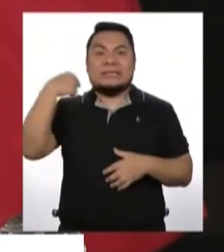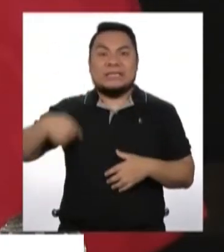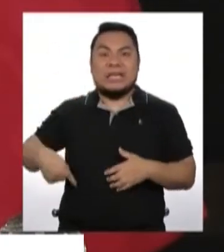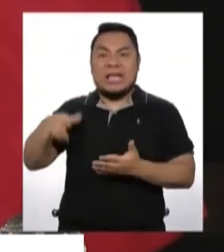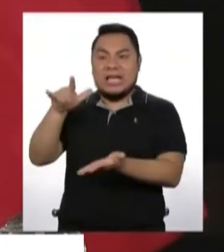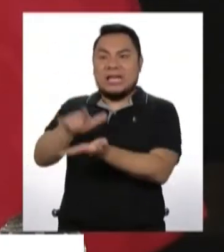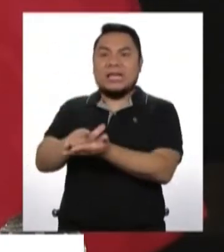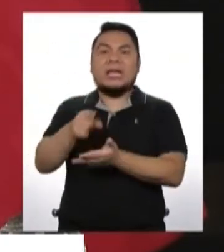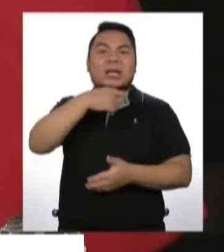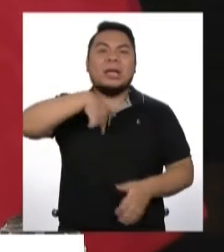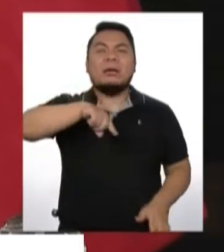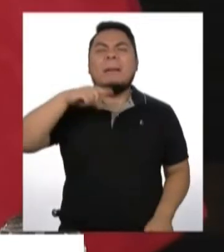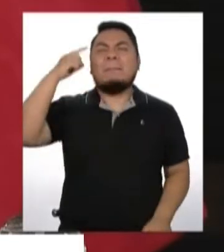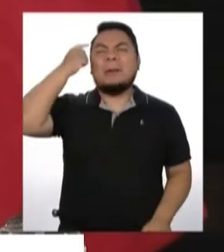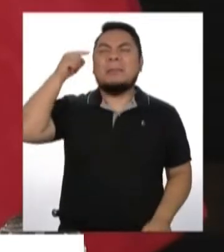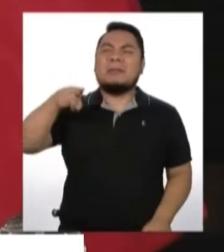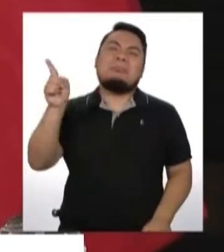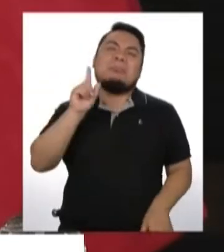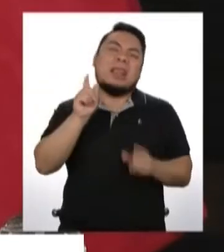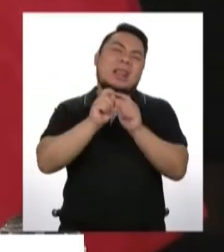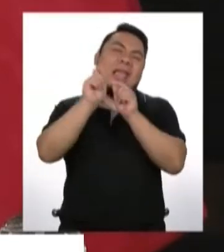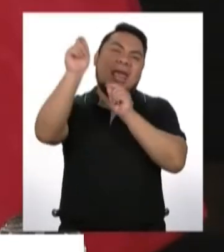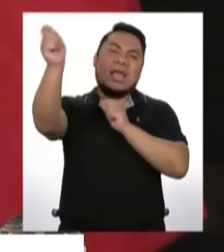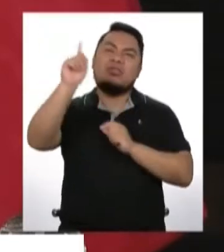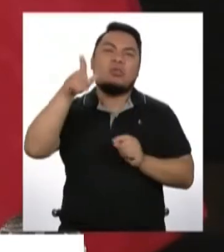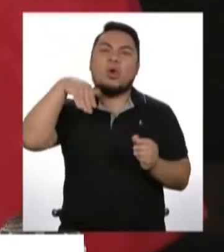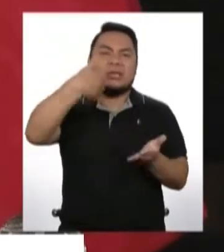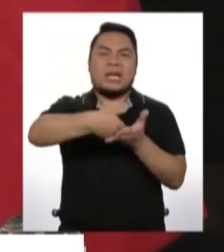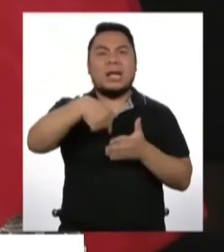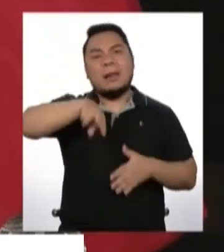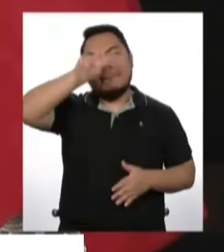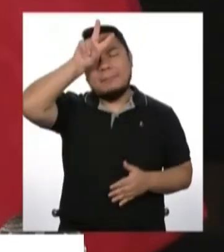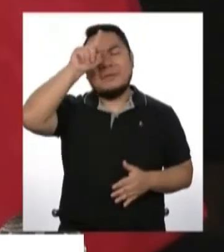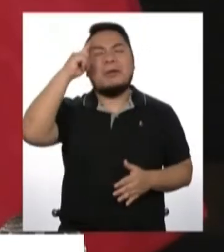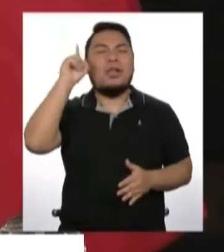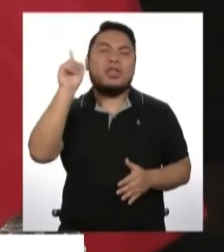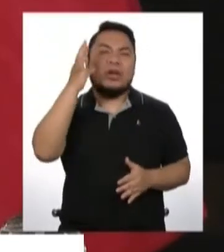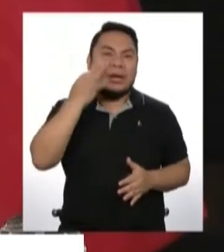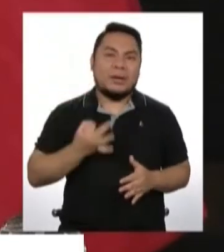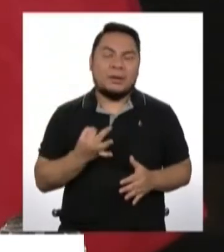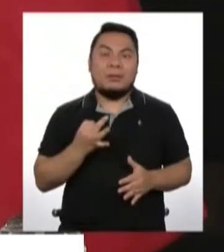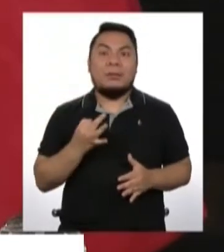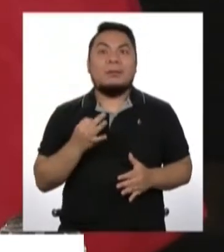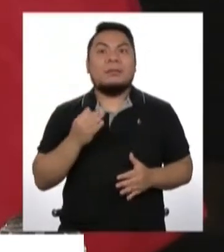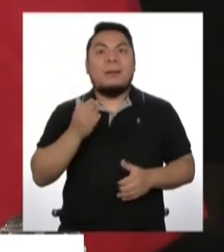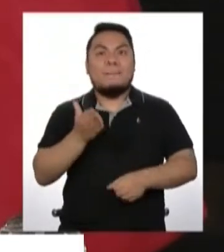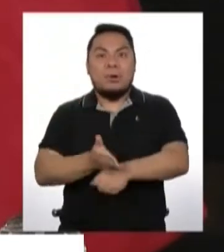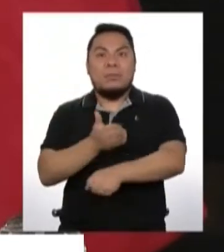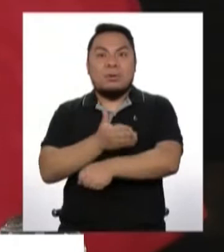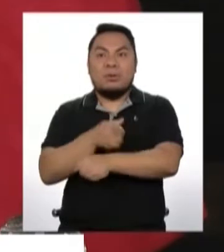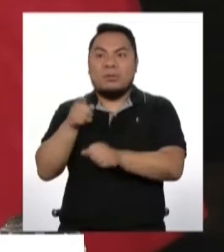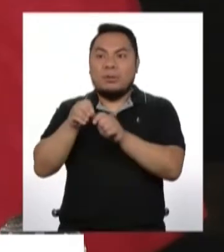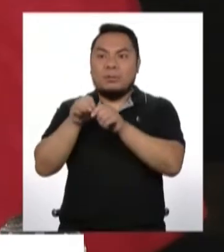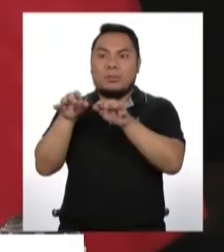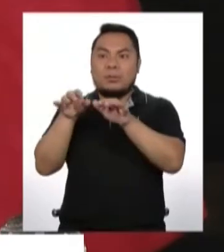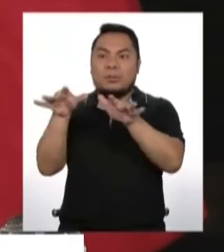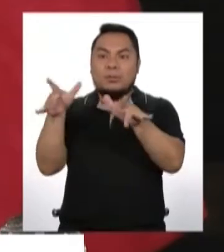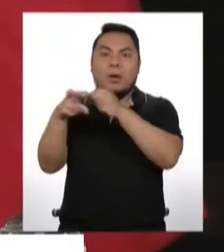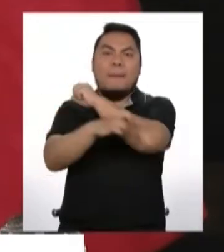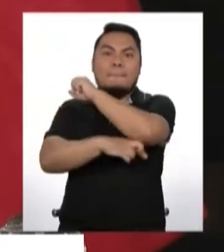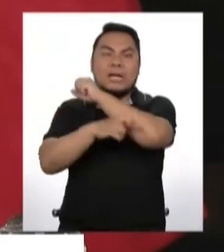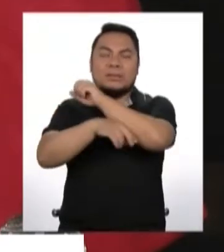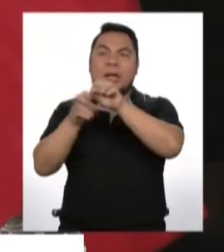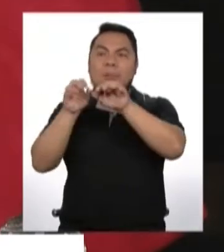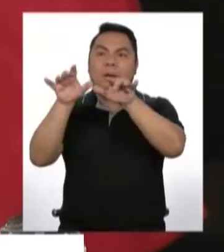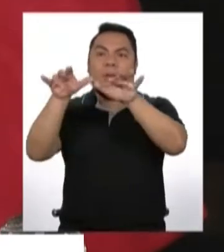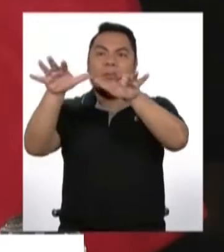que llegue a nuestro continente, y pasando poco a poco por diversos países, llegó el